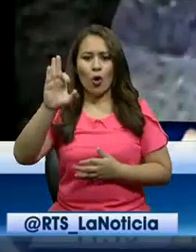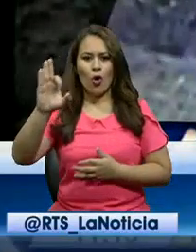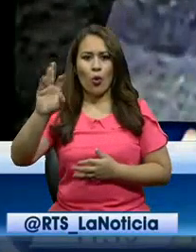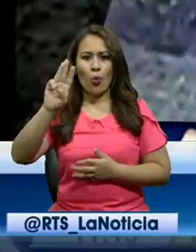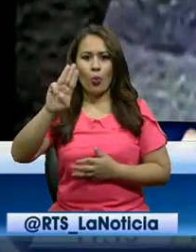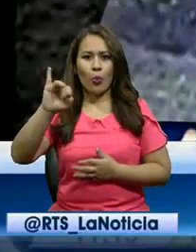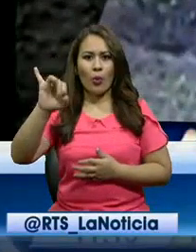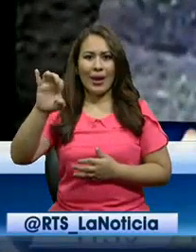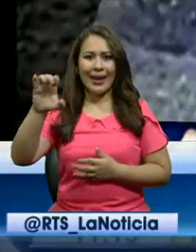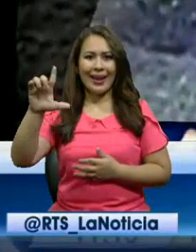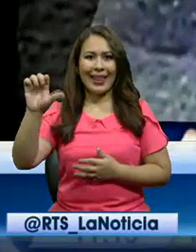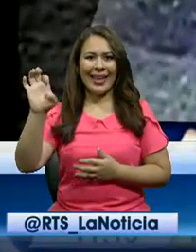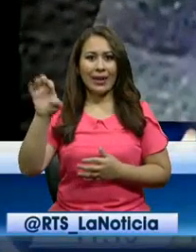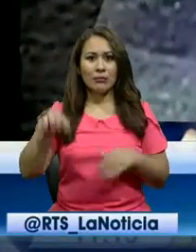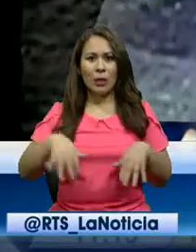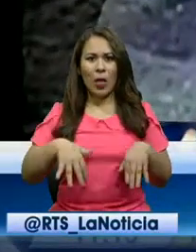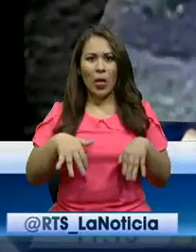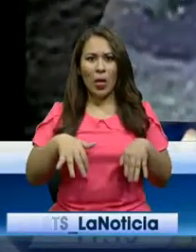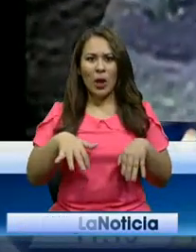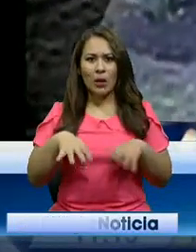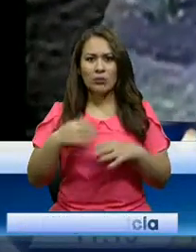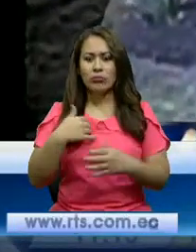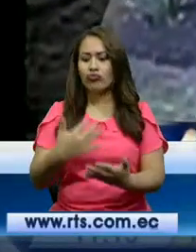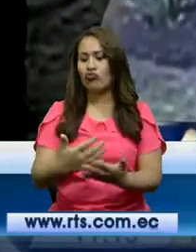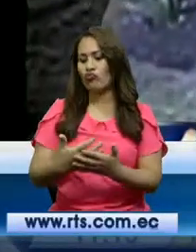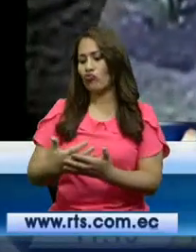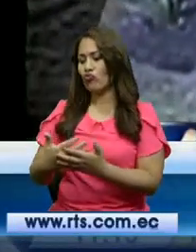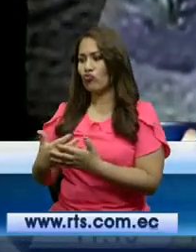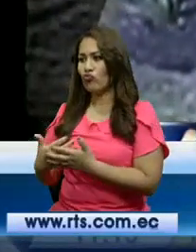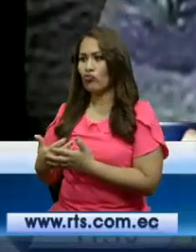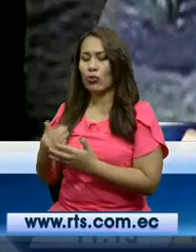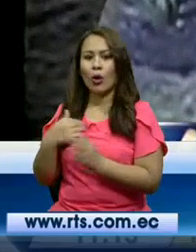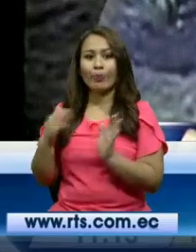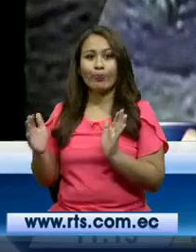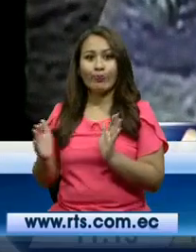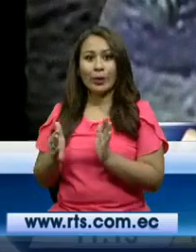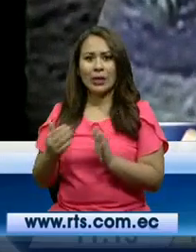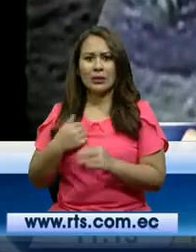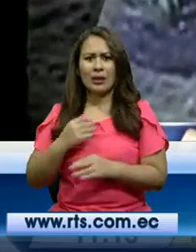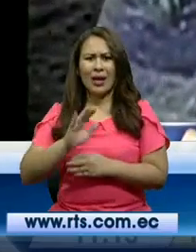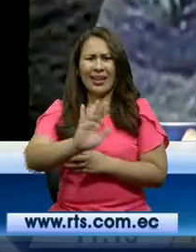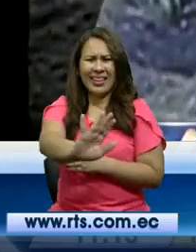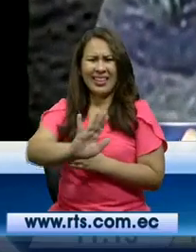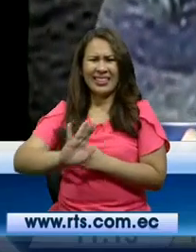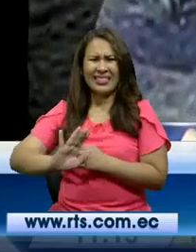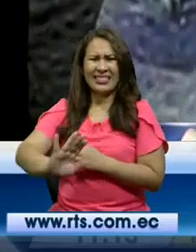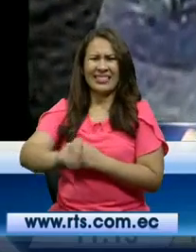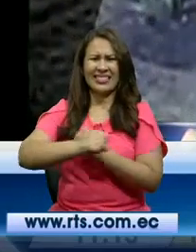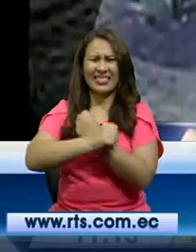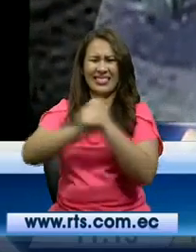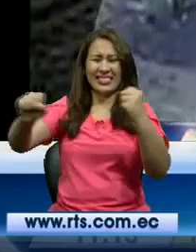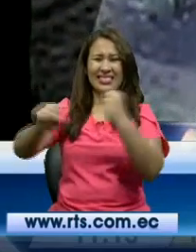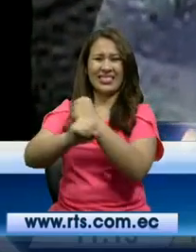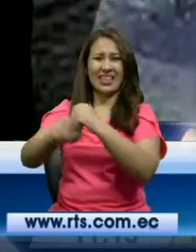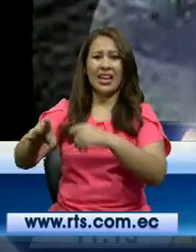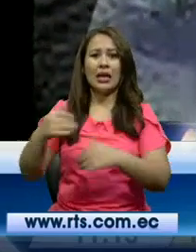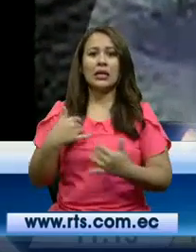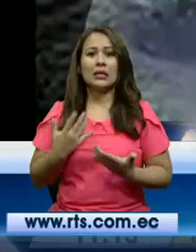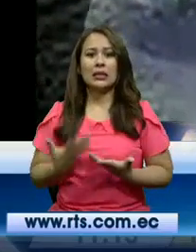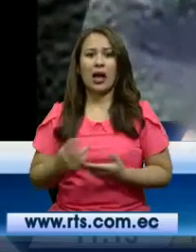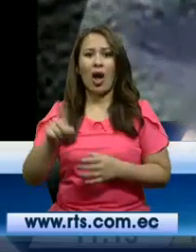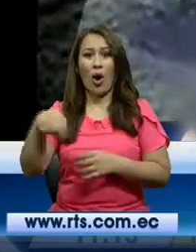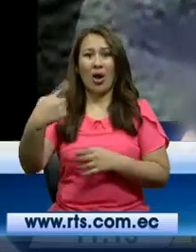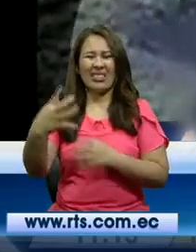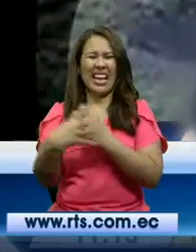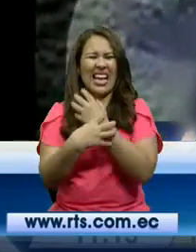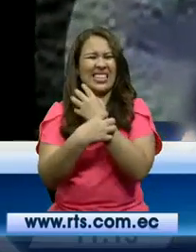La mujer intenta mantener a salvo a su mascota de raza Yorkshire y lucha como puede contra los salvajes perros, quienes son más